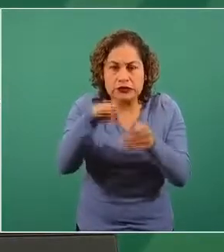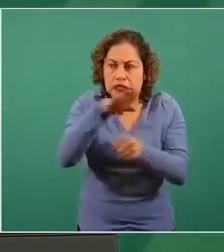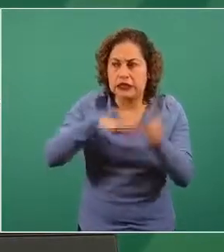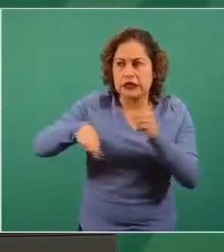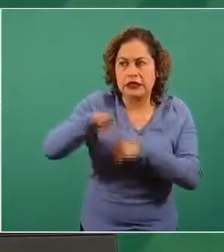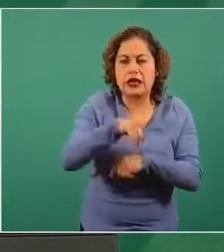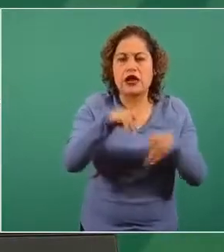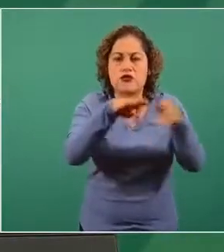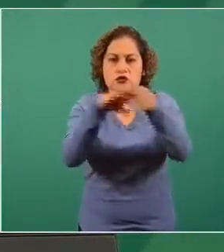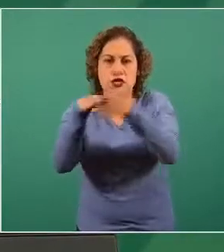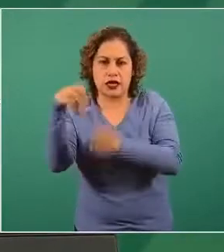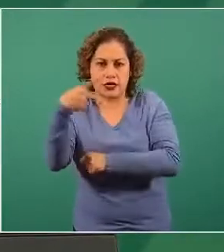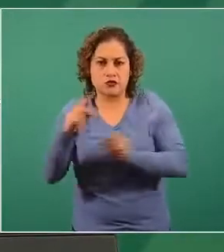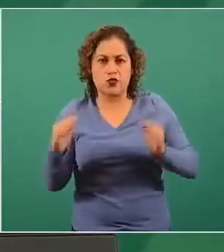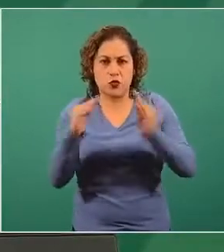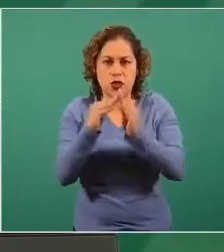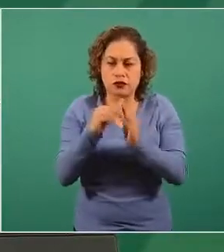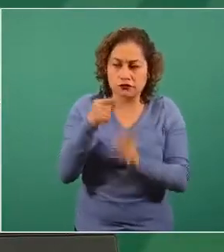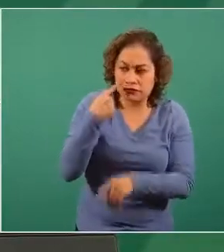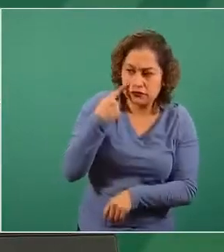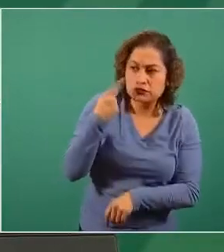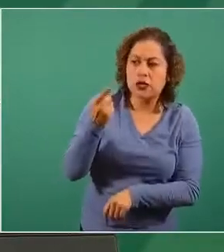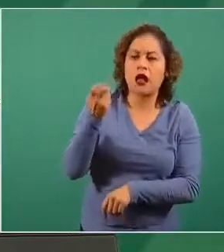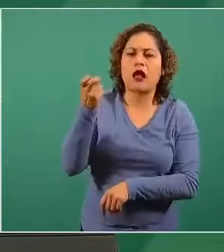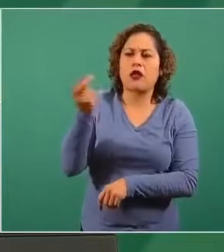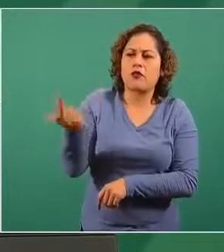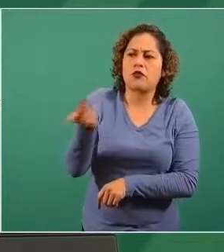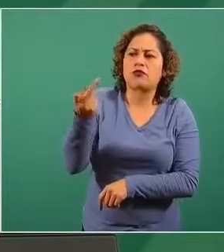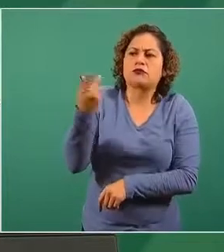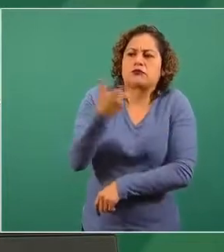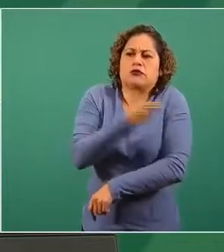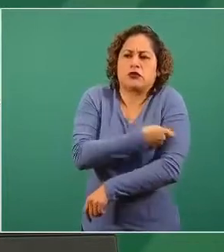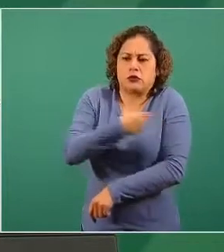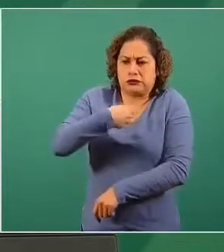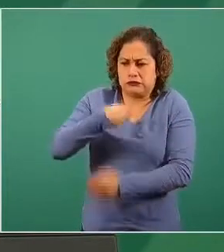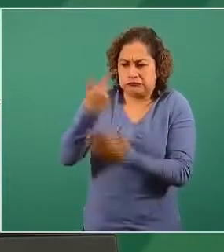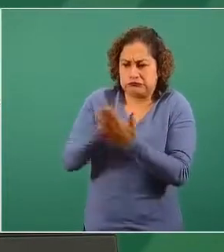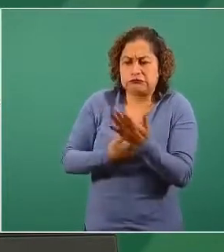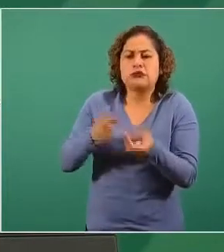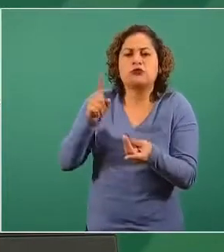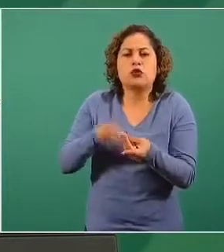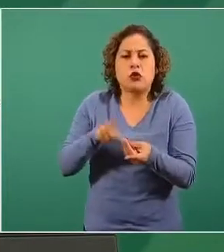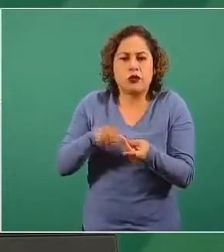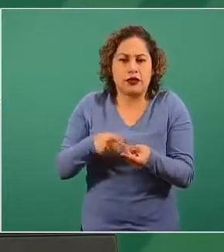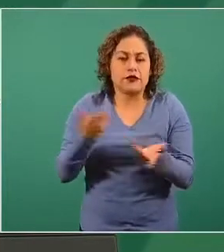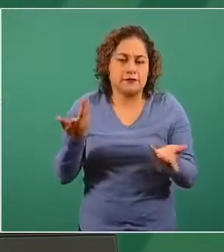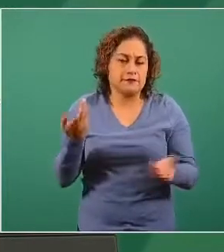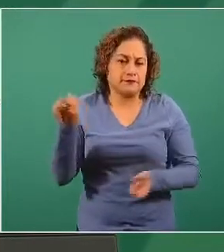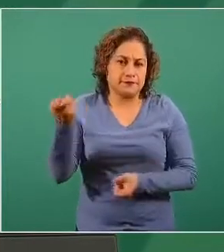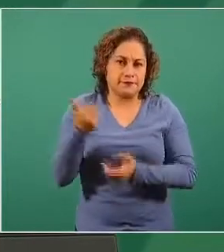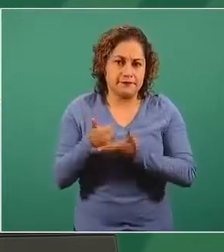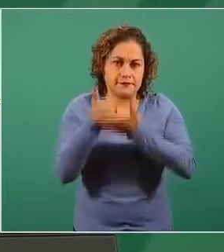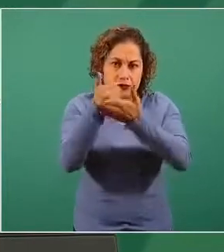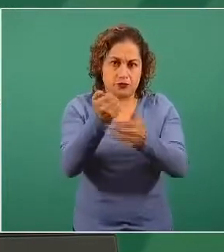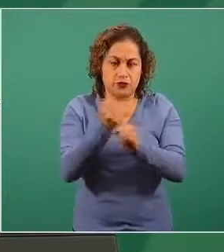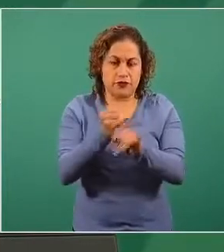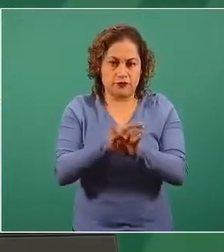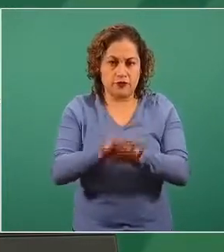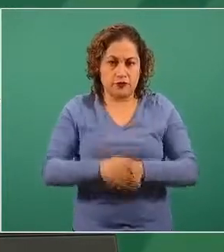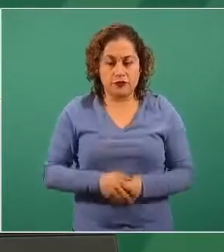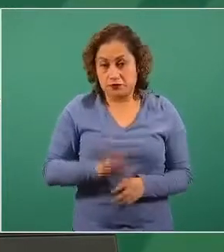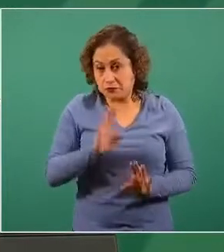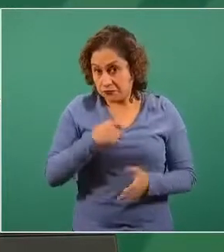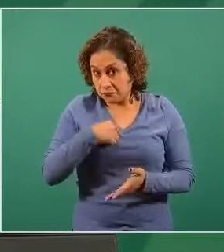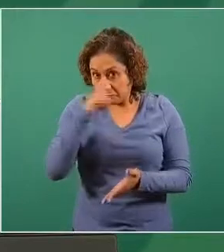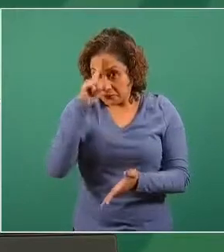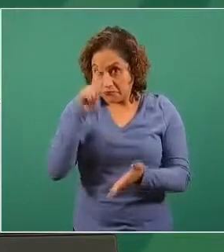están aplicando la vacuna, y con eso me parece que se podrá tener a todas las